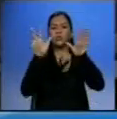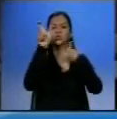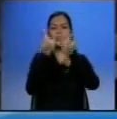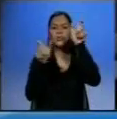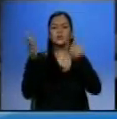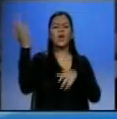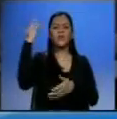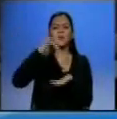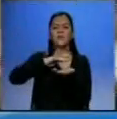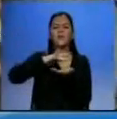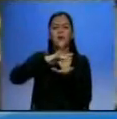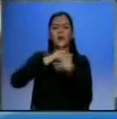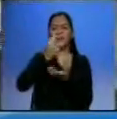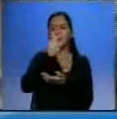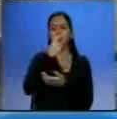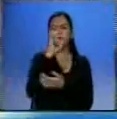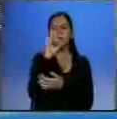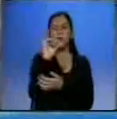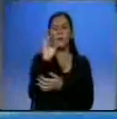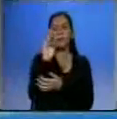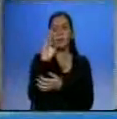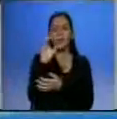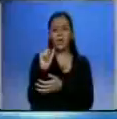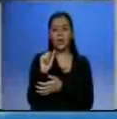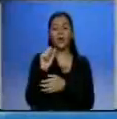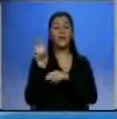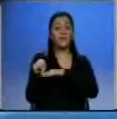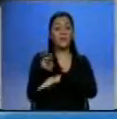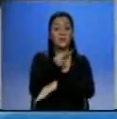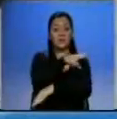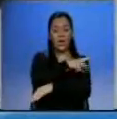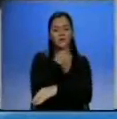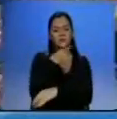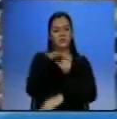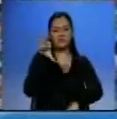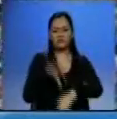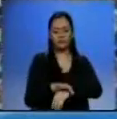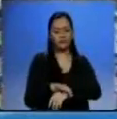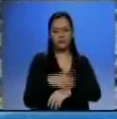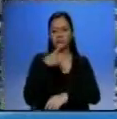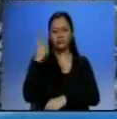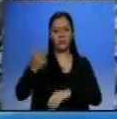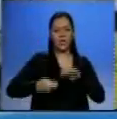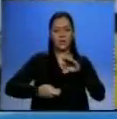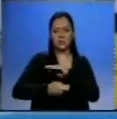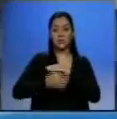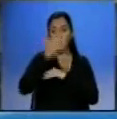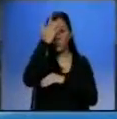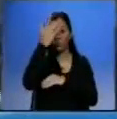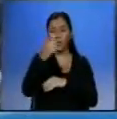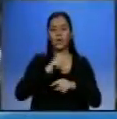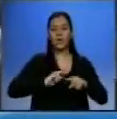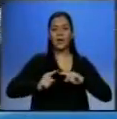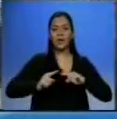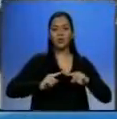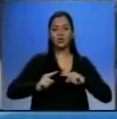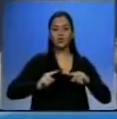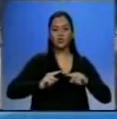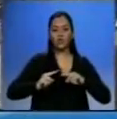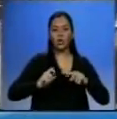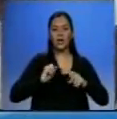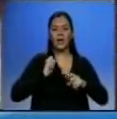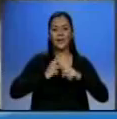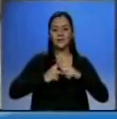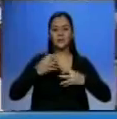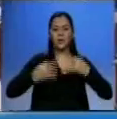una farmacia de la ciudad de Guayaquil. La fiscalía acusará a los detenidos por asesinato bajo la modalidad de ejecución